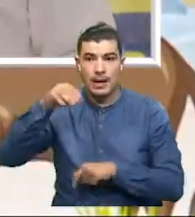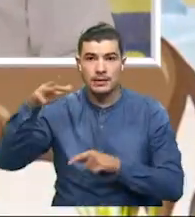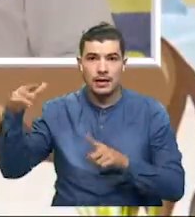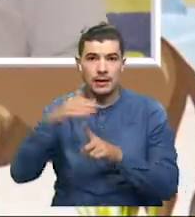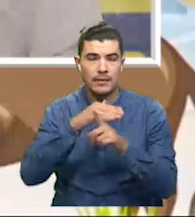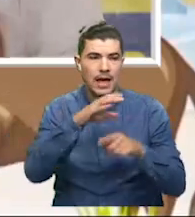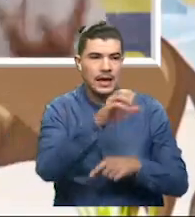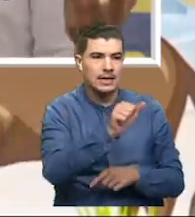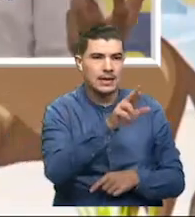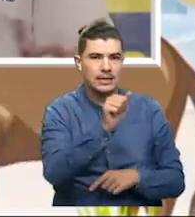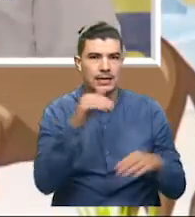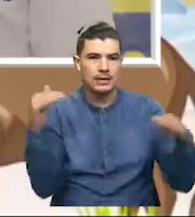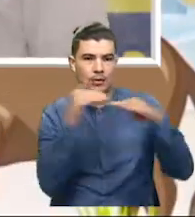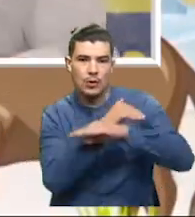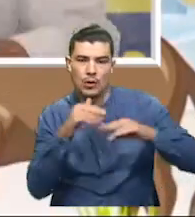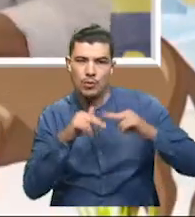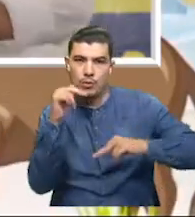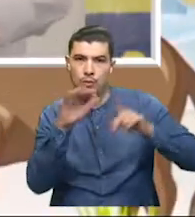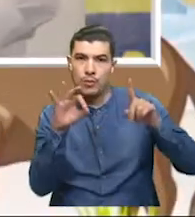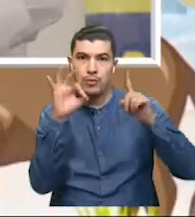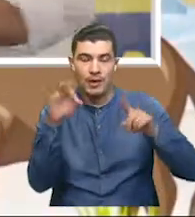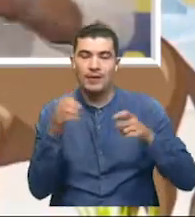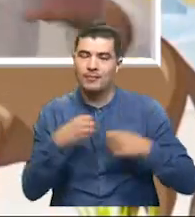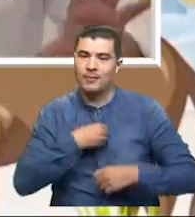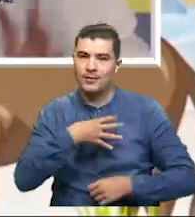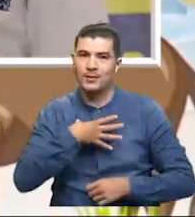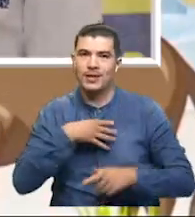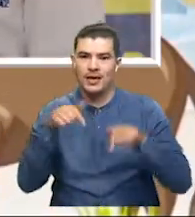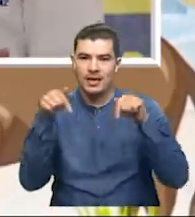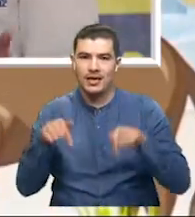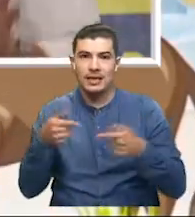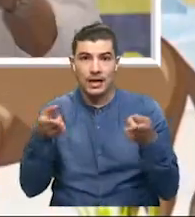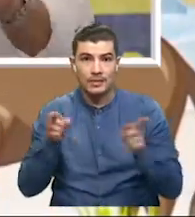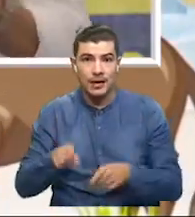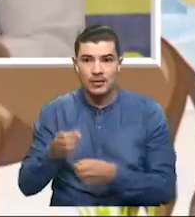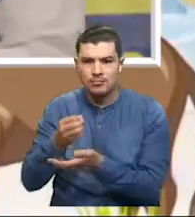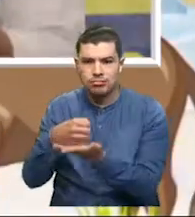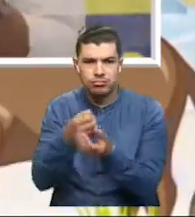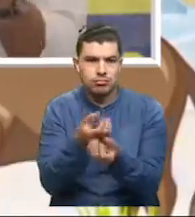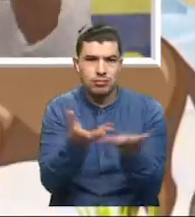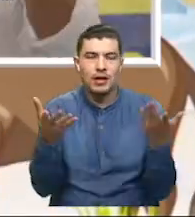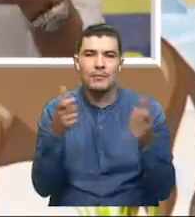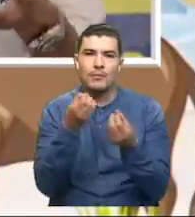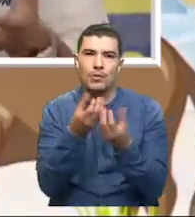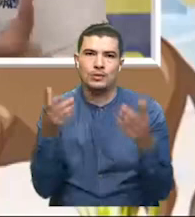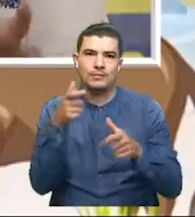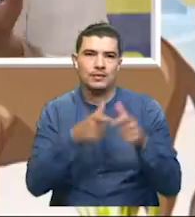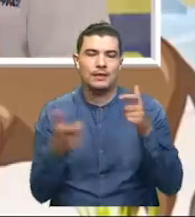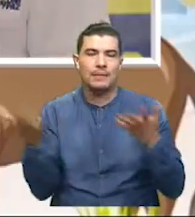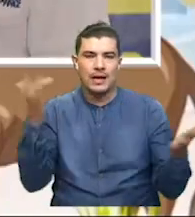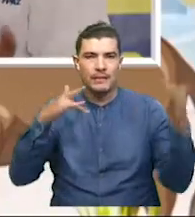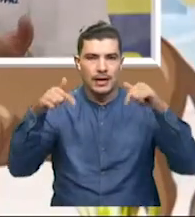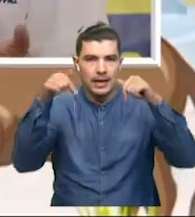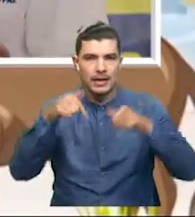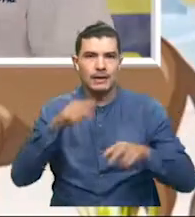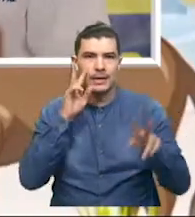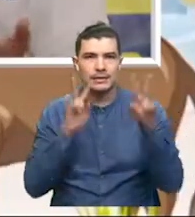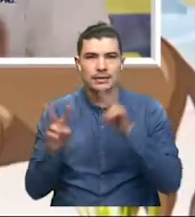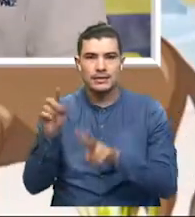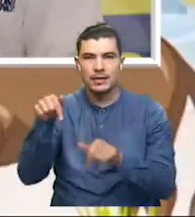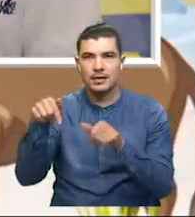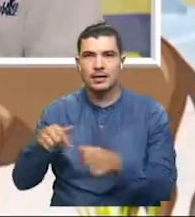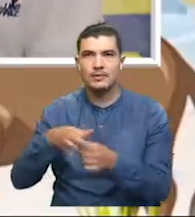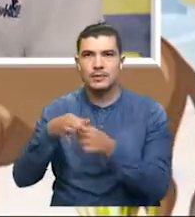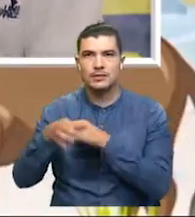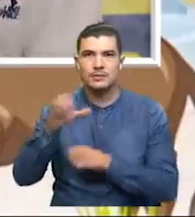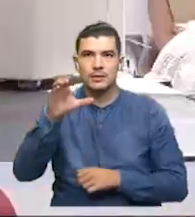Carare, pues vamos a tener una gran oportunidad a través de la biodiversidad para que mucha más gente venga a visitar a través del turismo a Cimitarra y a través de